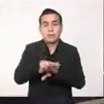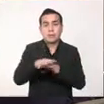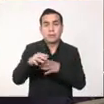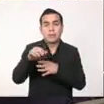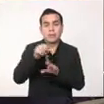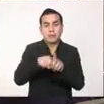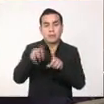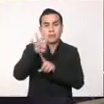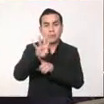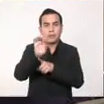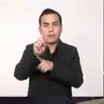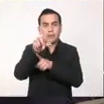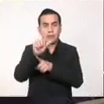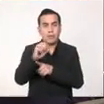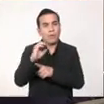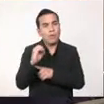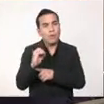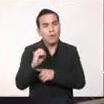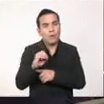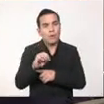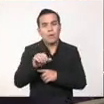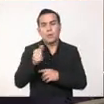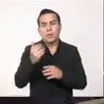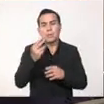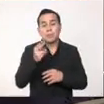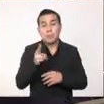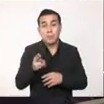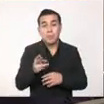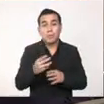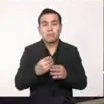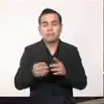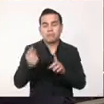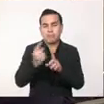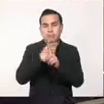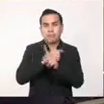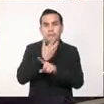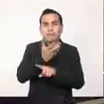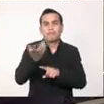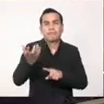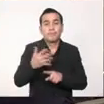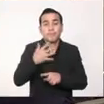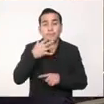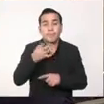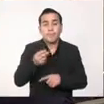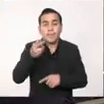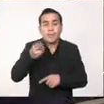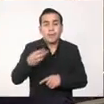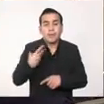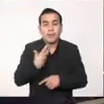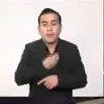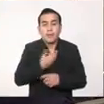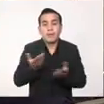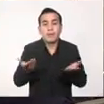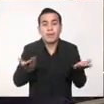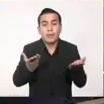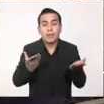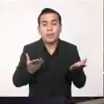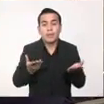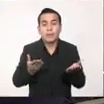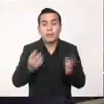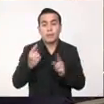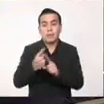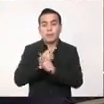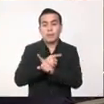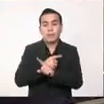o designar a uno de los demás salas de la Corte al momento de la sustitución. como fue lo que hicimos, al momento de